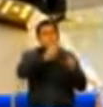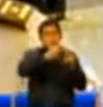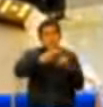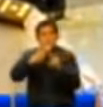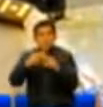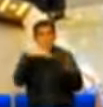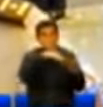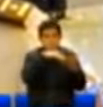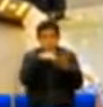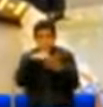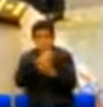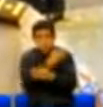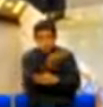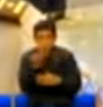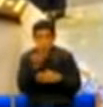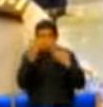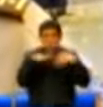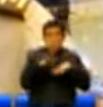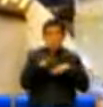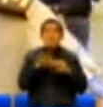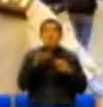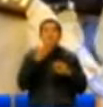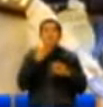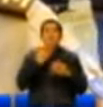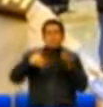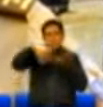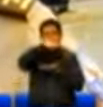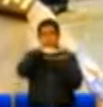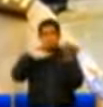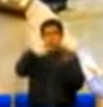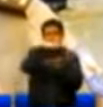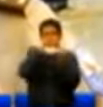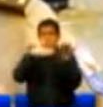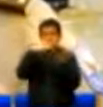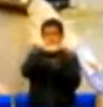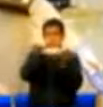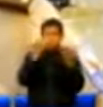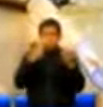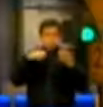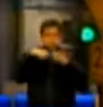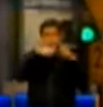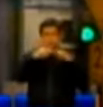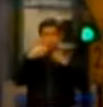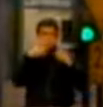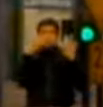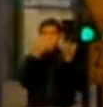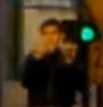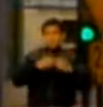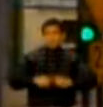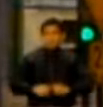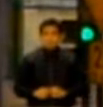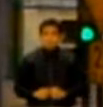son estudiantes, pero fueron detenidos justamente durante estas jornadas de protesta aquí.